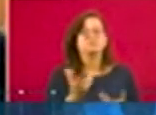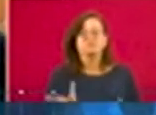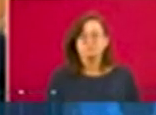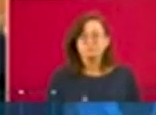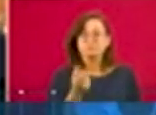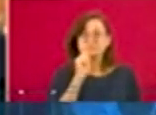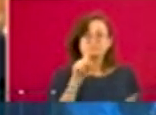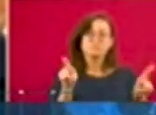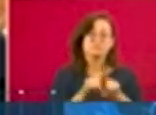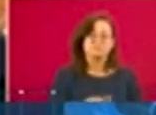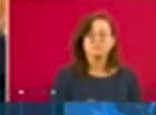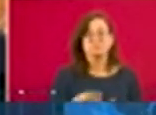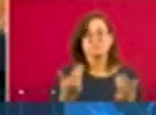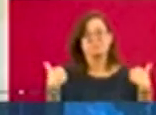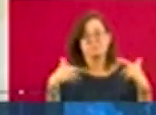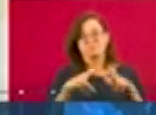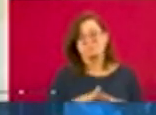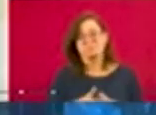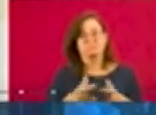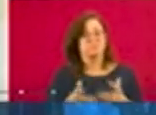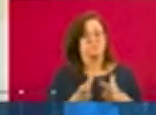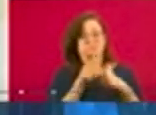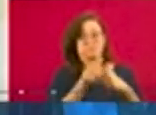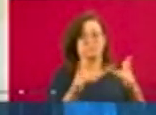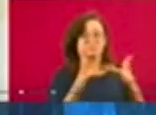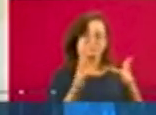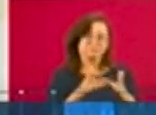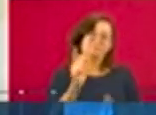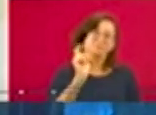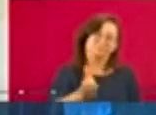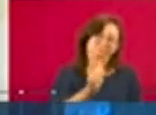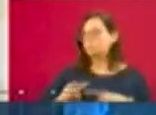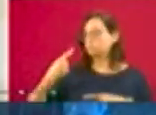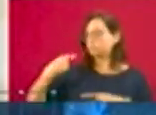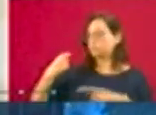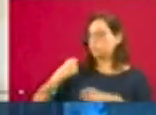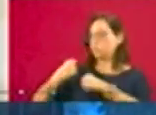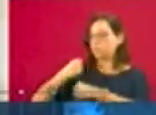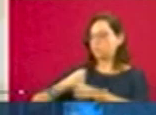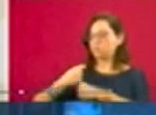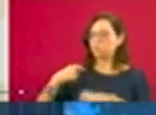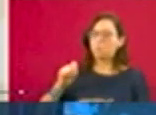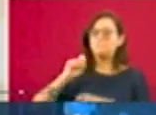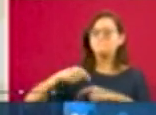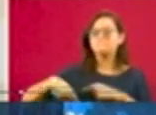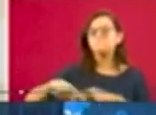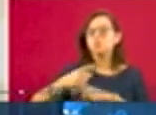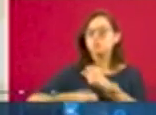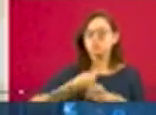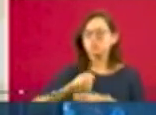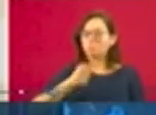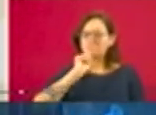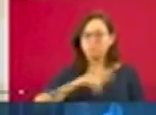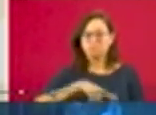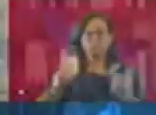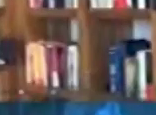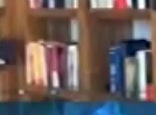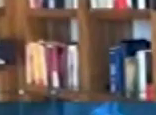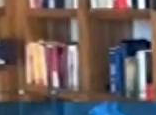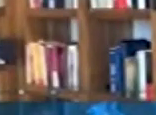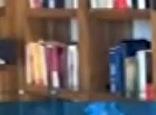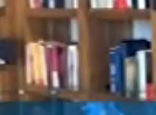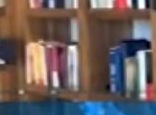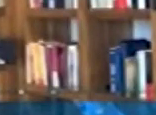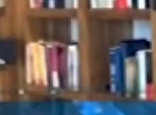alumnos, y no. Eso también es muy, muy demandante. Por ejemplo, vamos a suponer que yo llego hoy